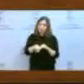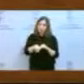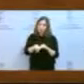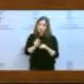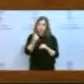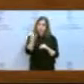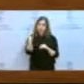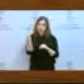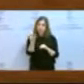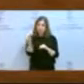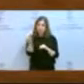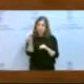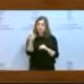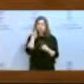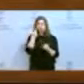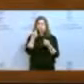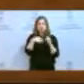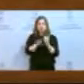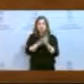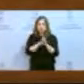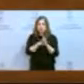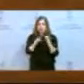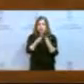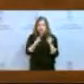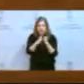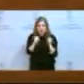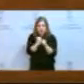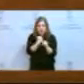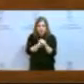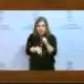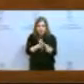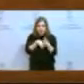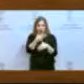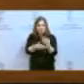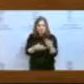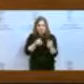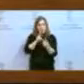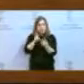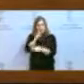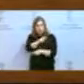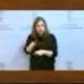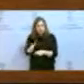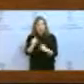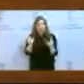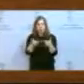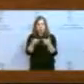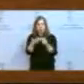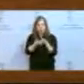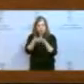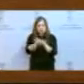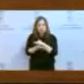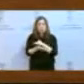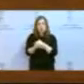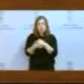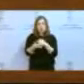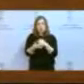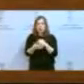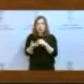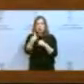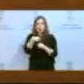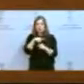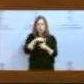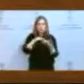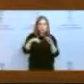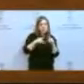la guardia, seguir teniendo ganas de hacer cosas, de ver gente, de mantener reuniones, de hacer kilómetros a lo largo y ancho de nuestra